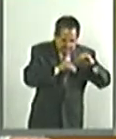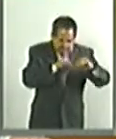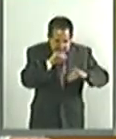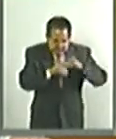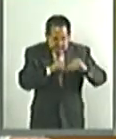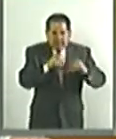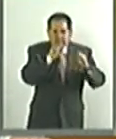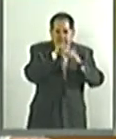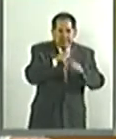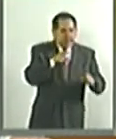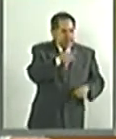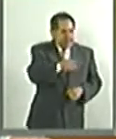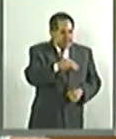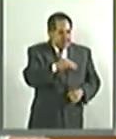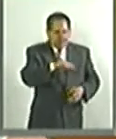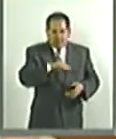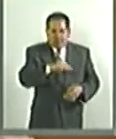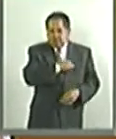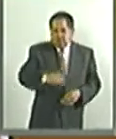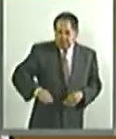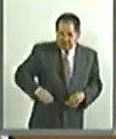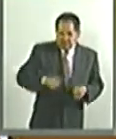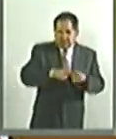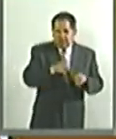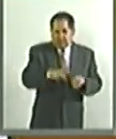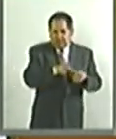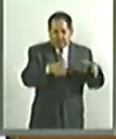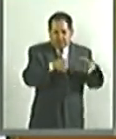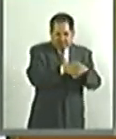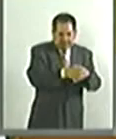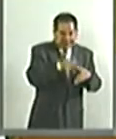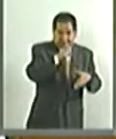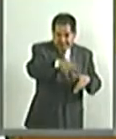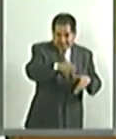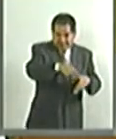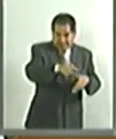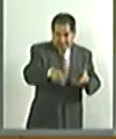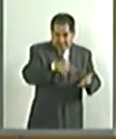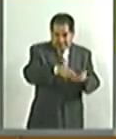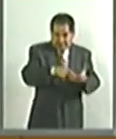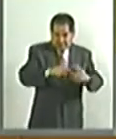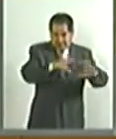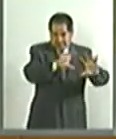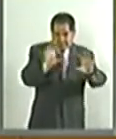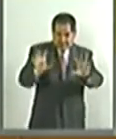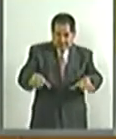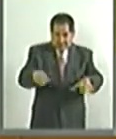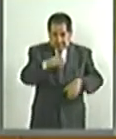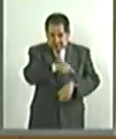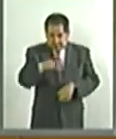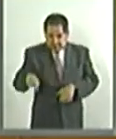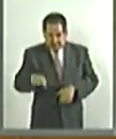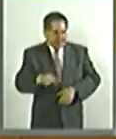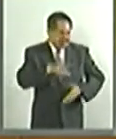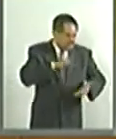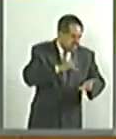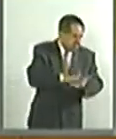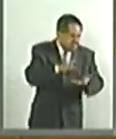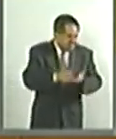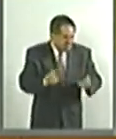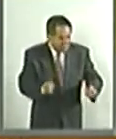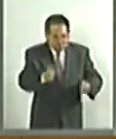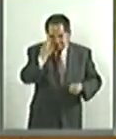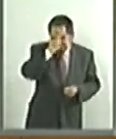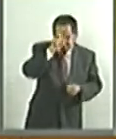y con los municipios y ejidos implicados en estos sectores geográficos, impulsó,